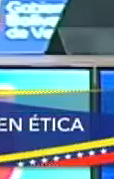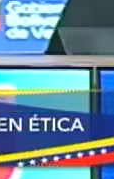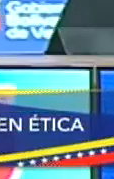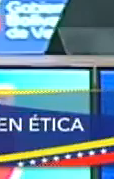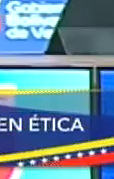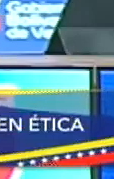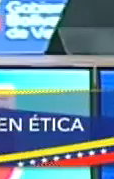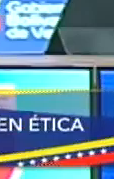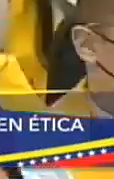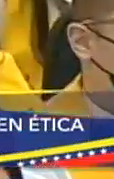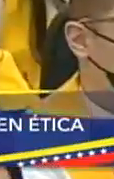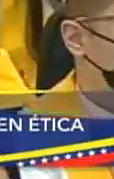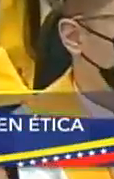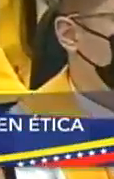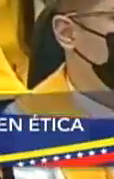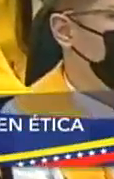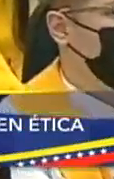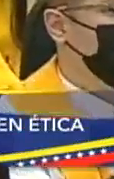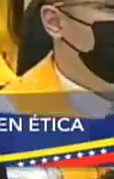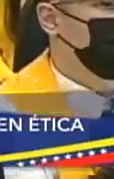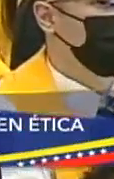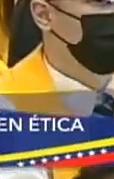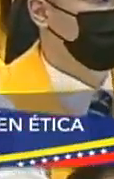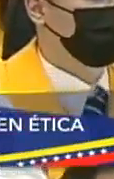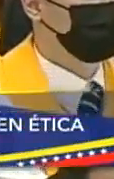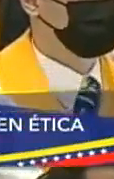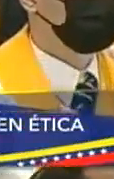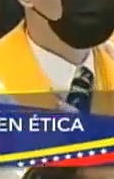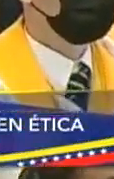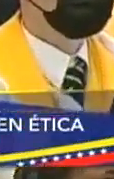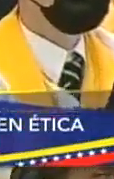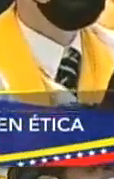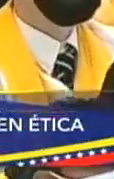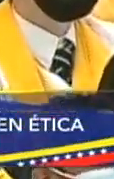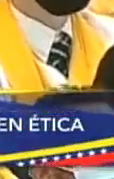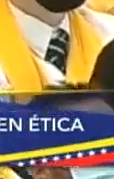Y mientras una nueva especialidad, un escalón superior.